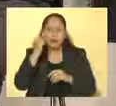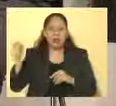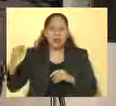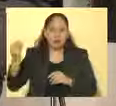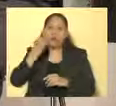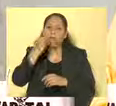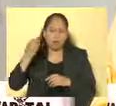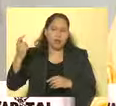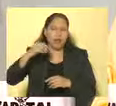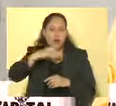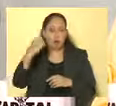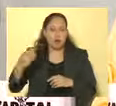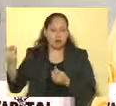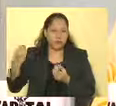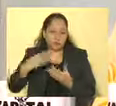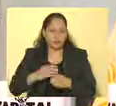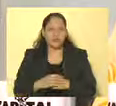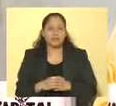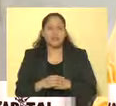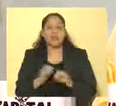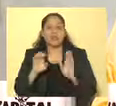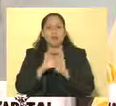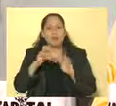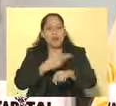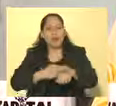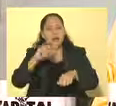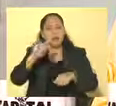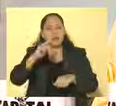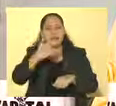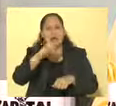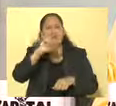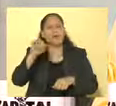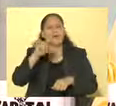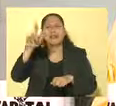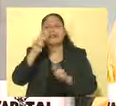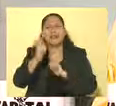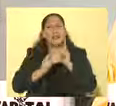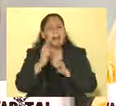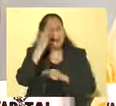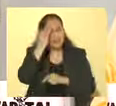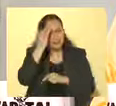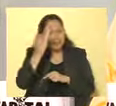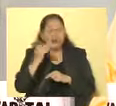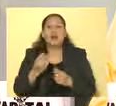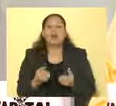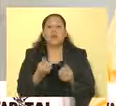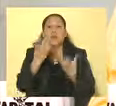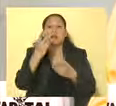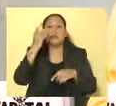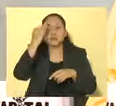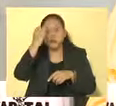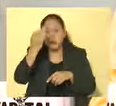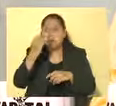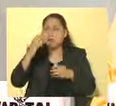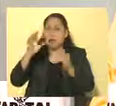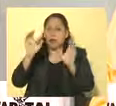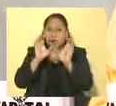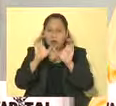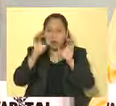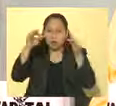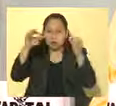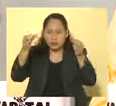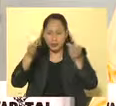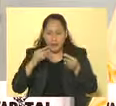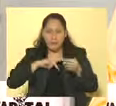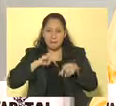viene otra pregunta. Los trámites ante la PGJDF son lentos. ¿Cuántos días tardan en entregar la constancia de mi